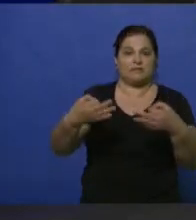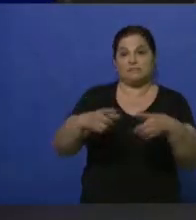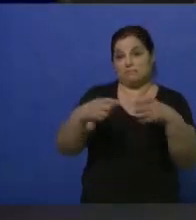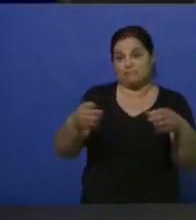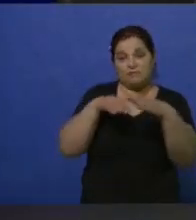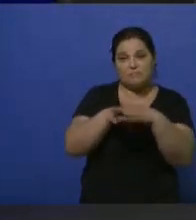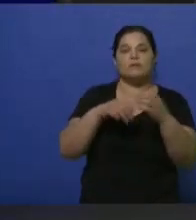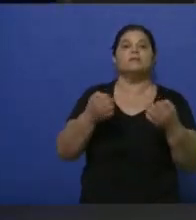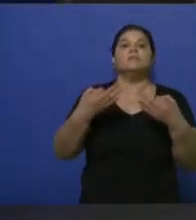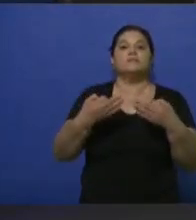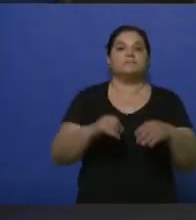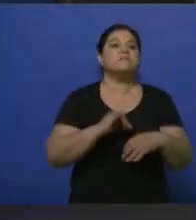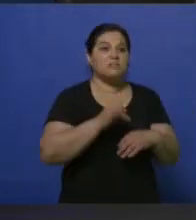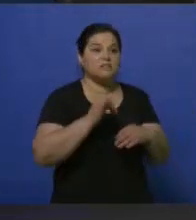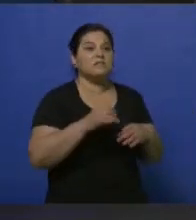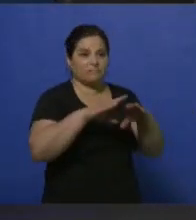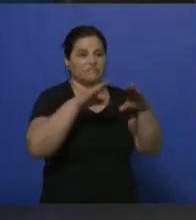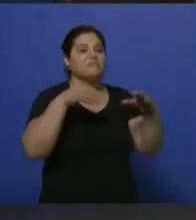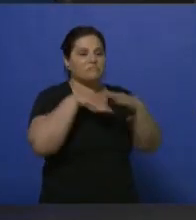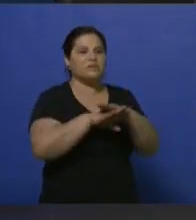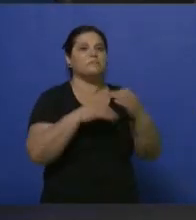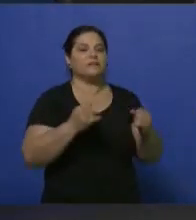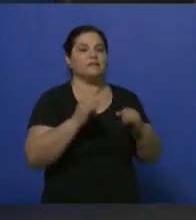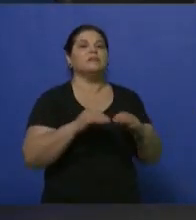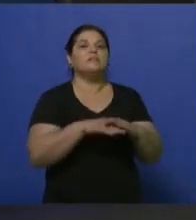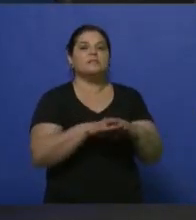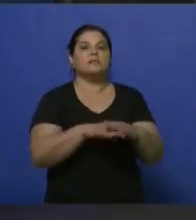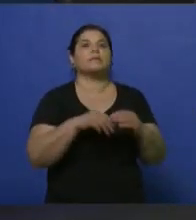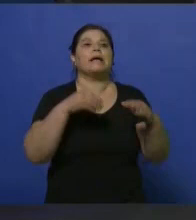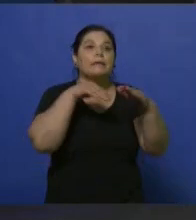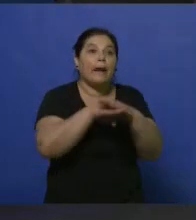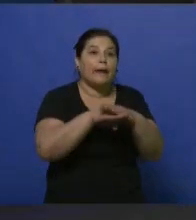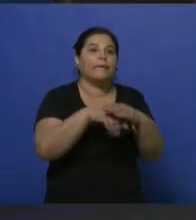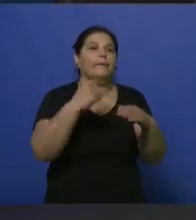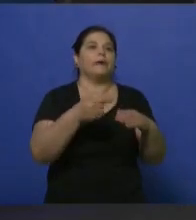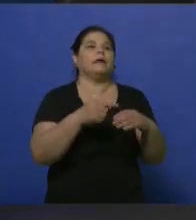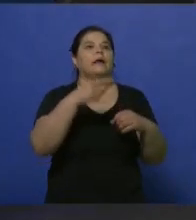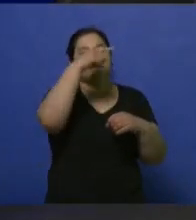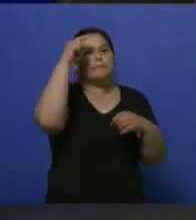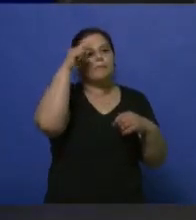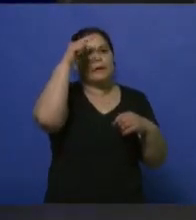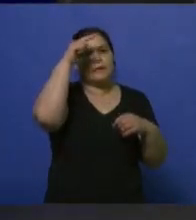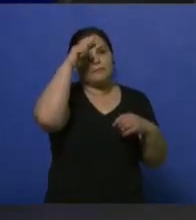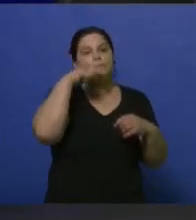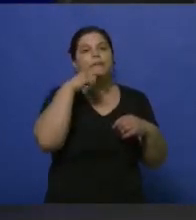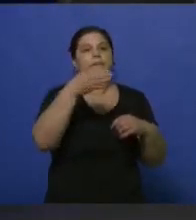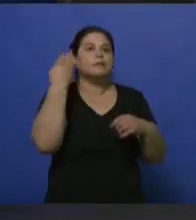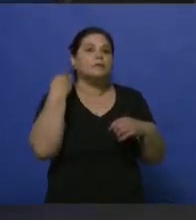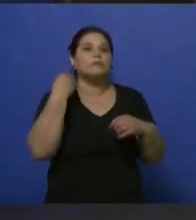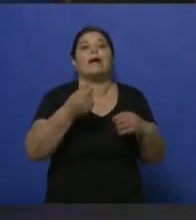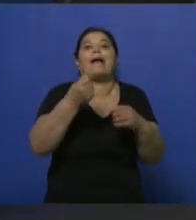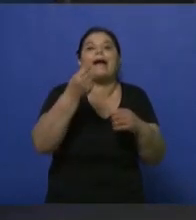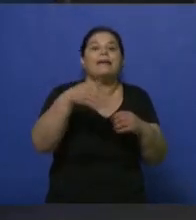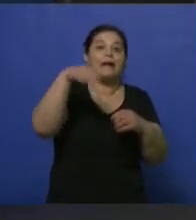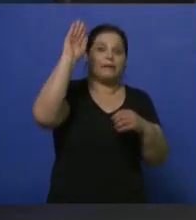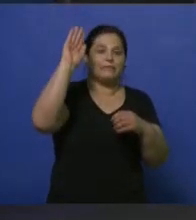es particularmente rentable la situación financiera. Pensemos que los bancos el mes pasado ganaron 26 mil millones de pesos.